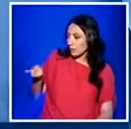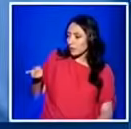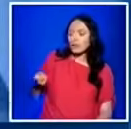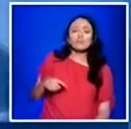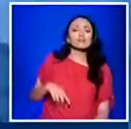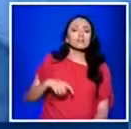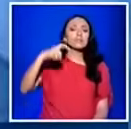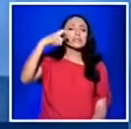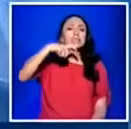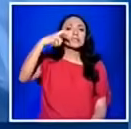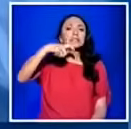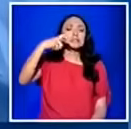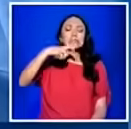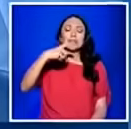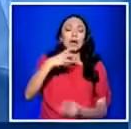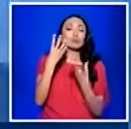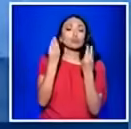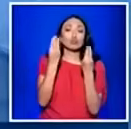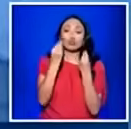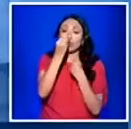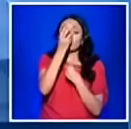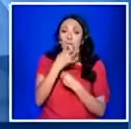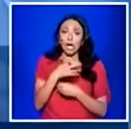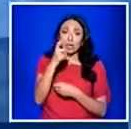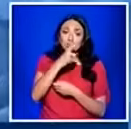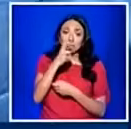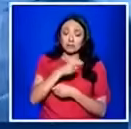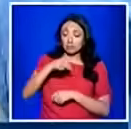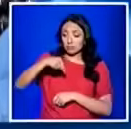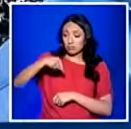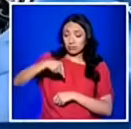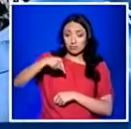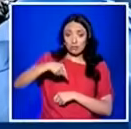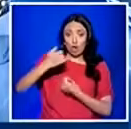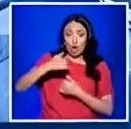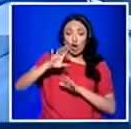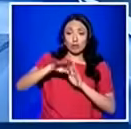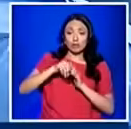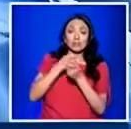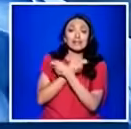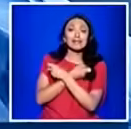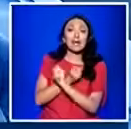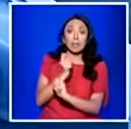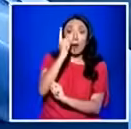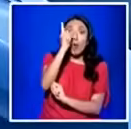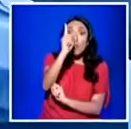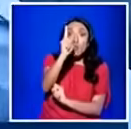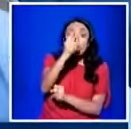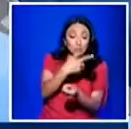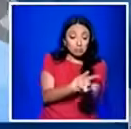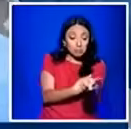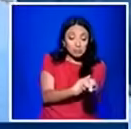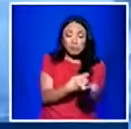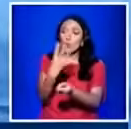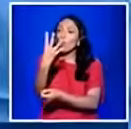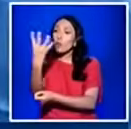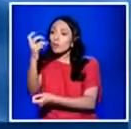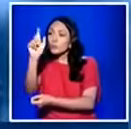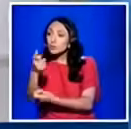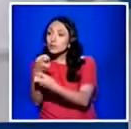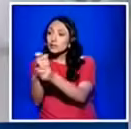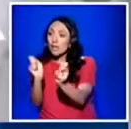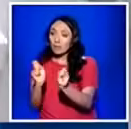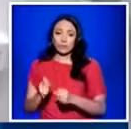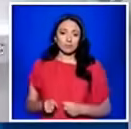requiere pues muchísima sangre, especialmente en este día, para poder salvar, incluso una pinta puede salvar a 4 personas.